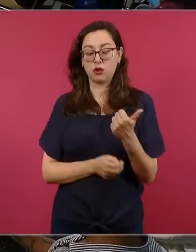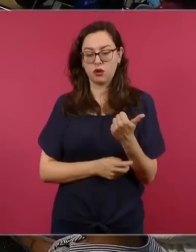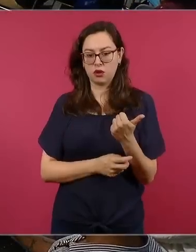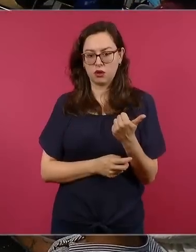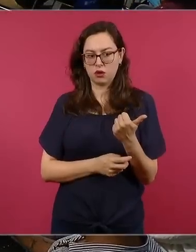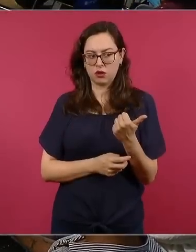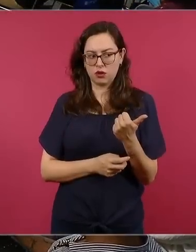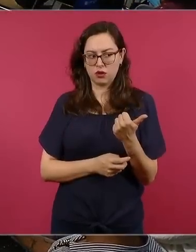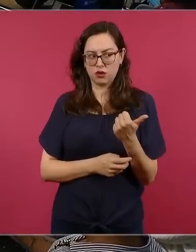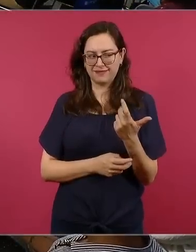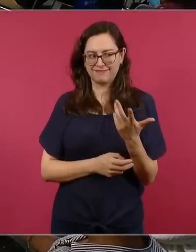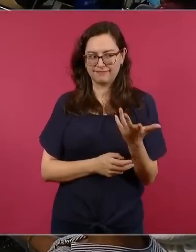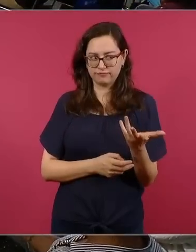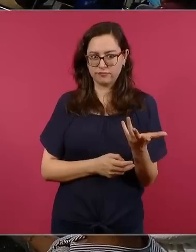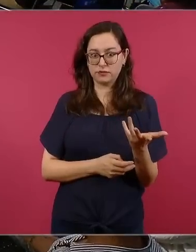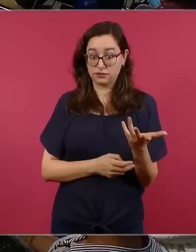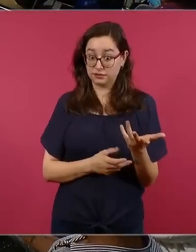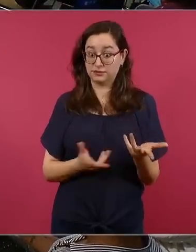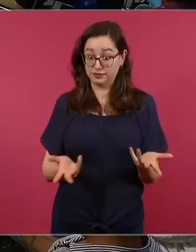Entonces,